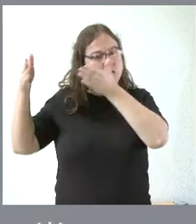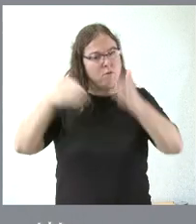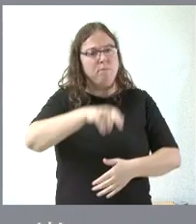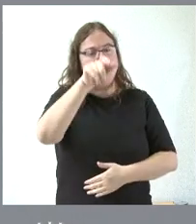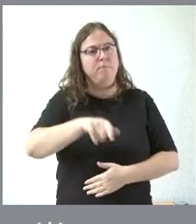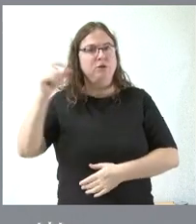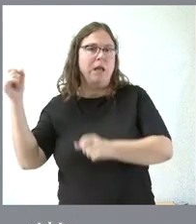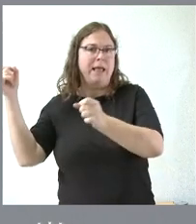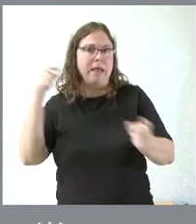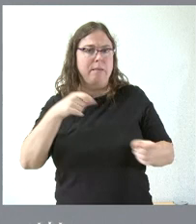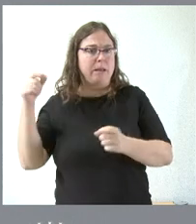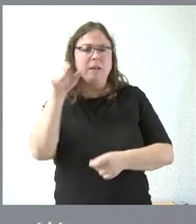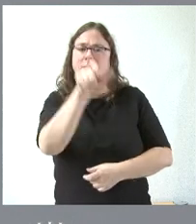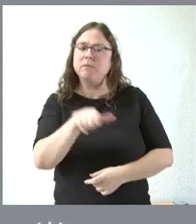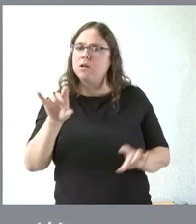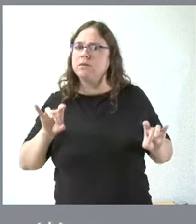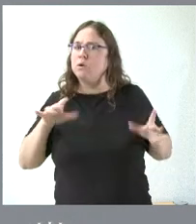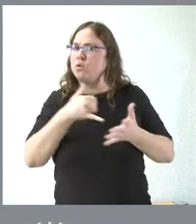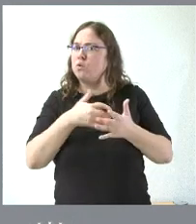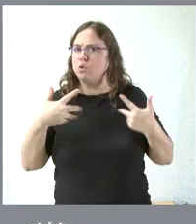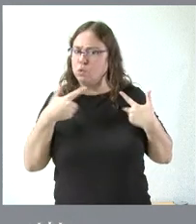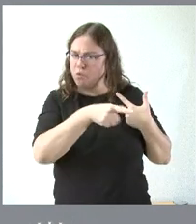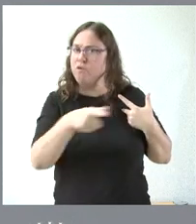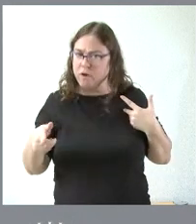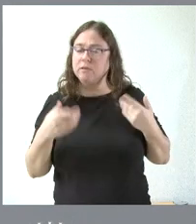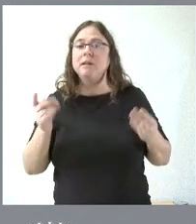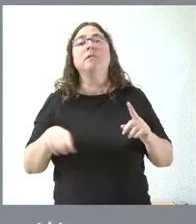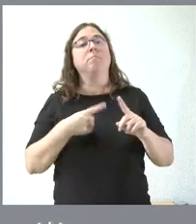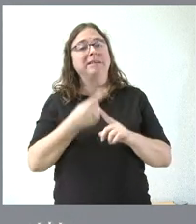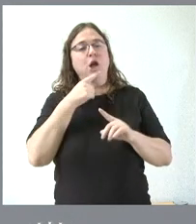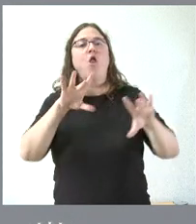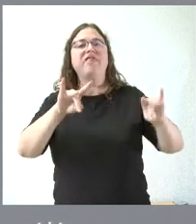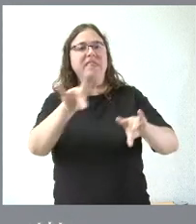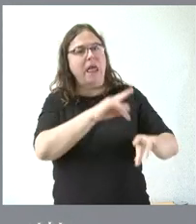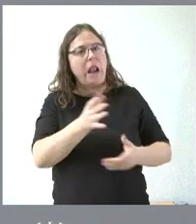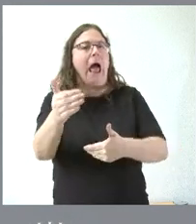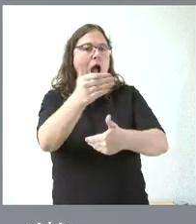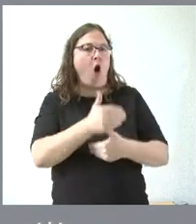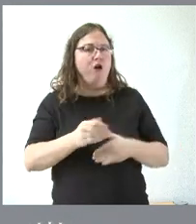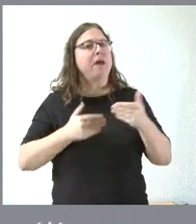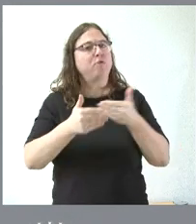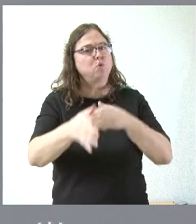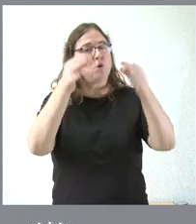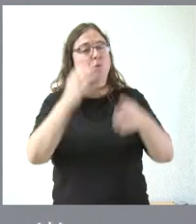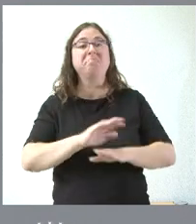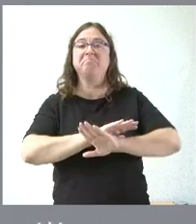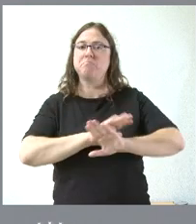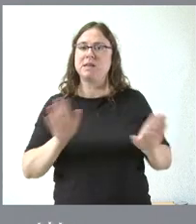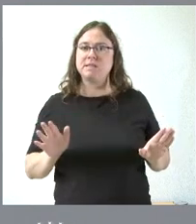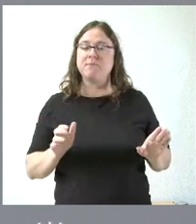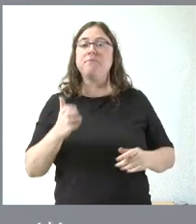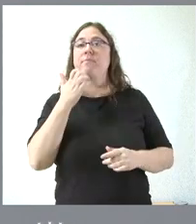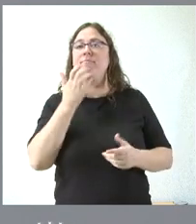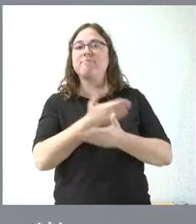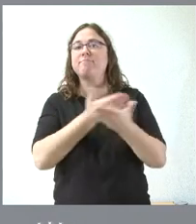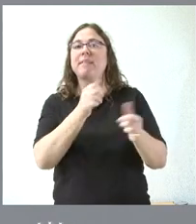que son las personas vulnerables Quienes más sufren y no nos impide señalar que esta es una tierra de acogida y lo seguirá siendo en el futuro y sin más pues estamos